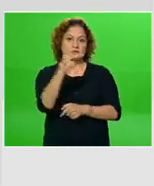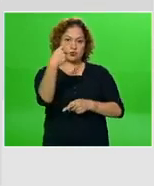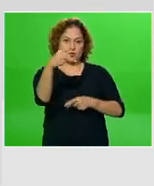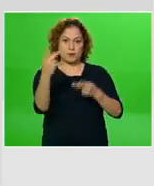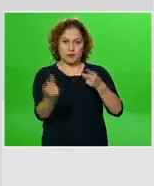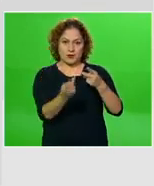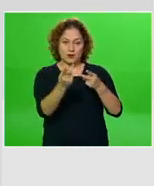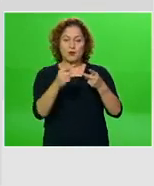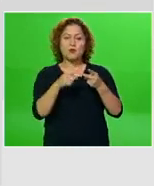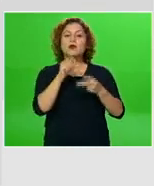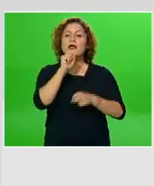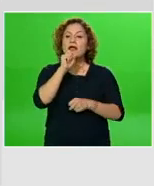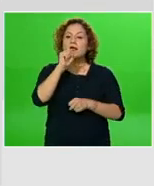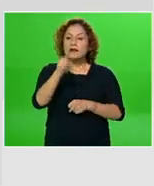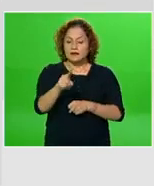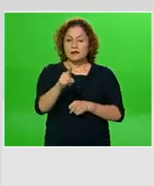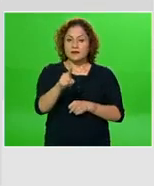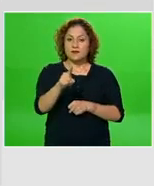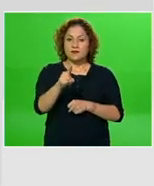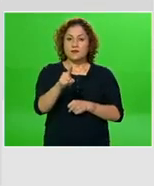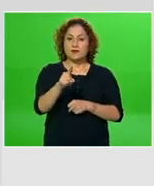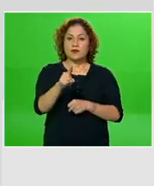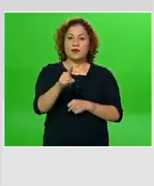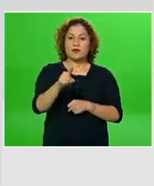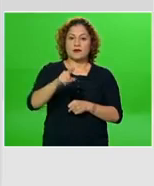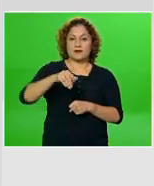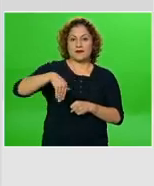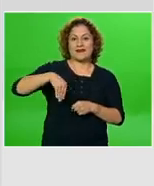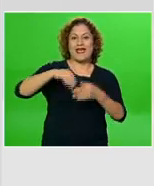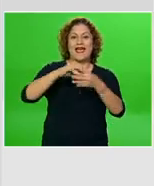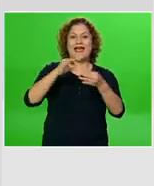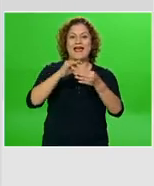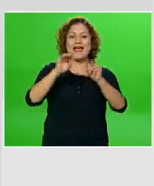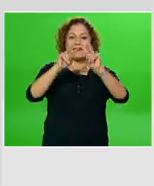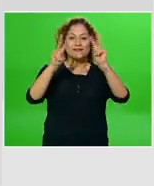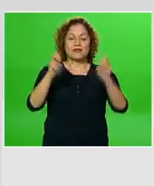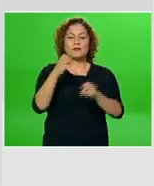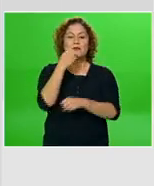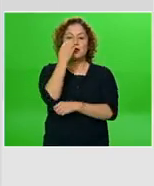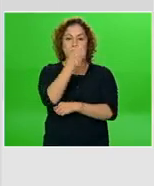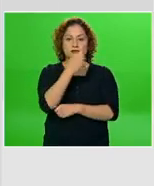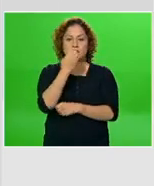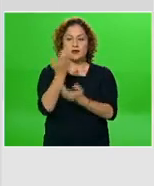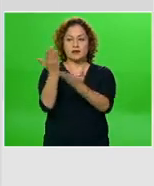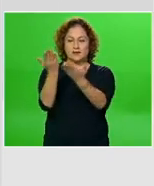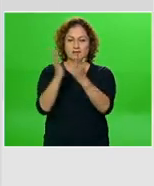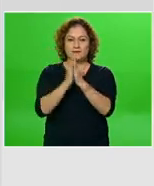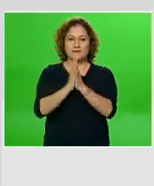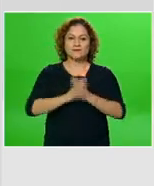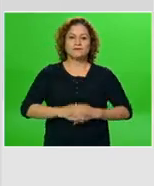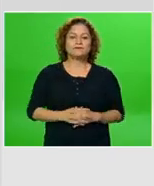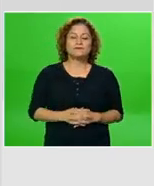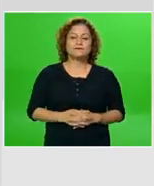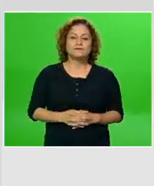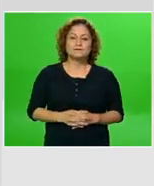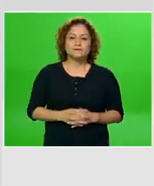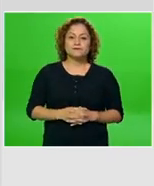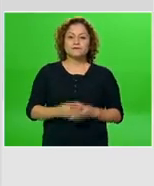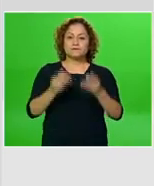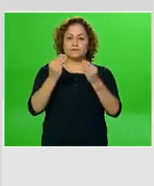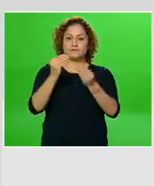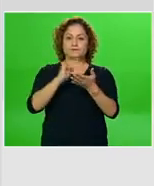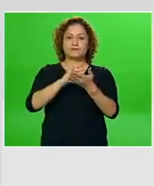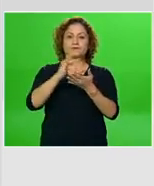el componente que también hablamos de la educación adelante doctor no escuchamos muchas gracias muchas gracias